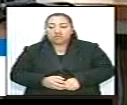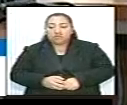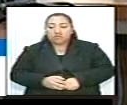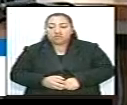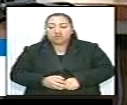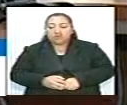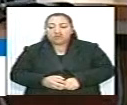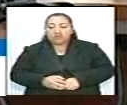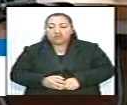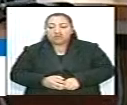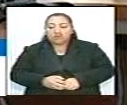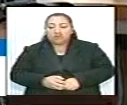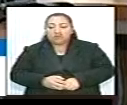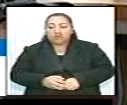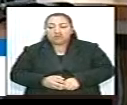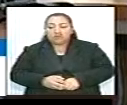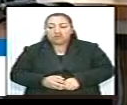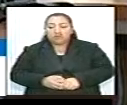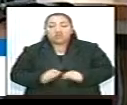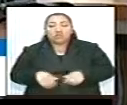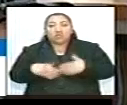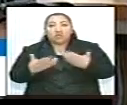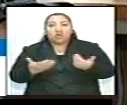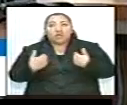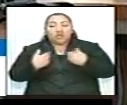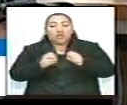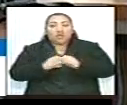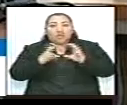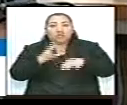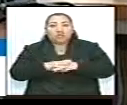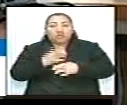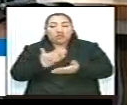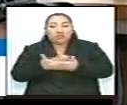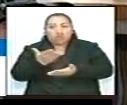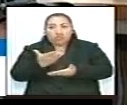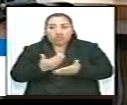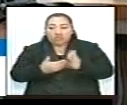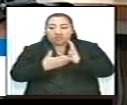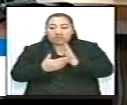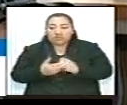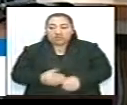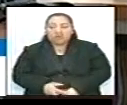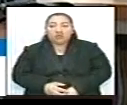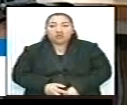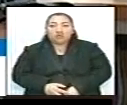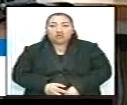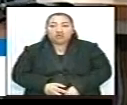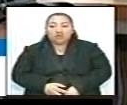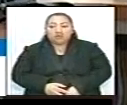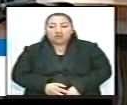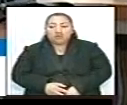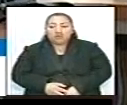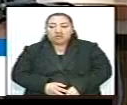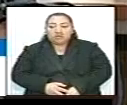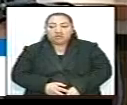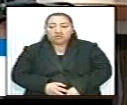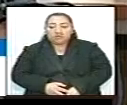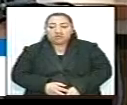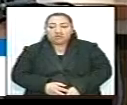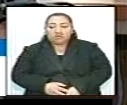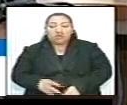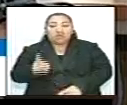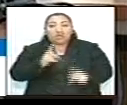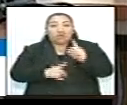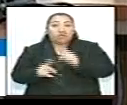Si lo que se plantea es que se pueda tener una aclaración sobre la propuesta presentada, por existir alguna duda o algún tipo